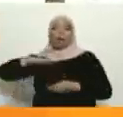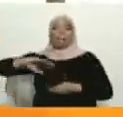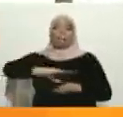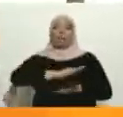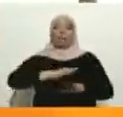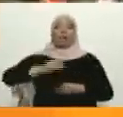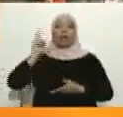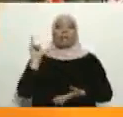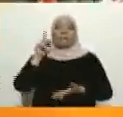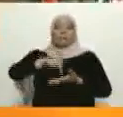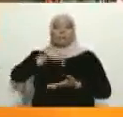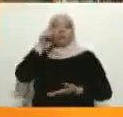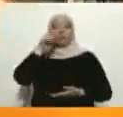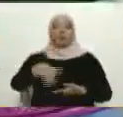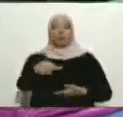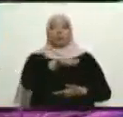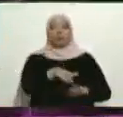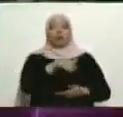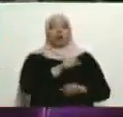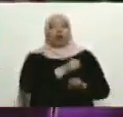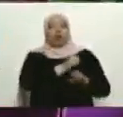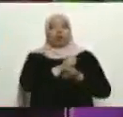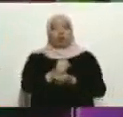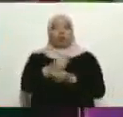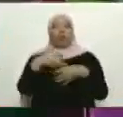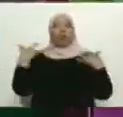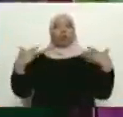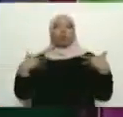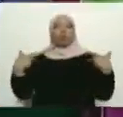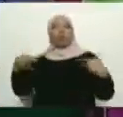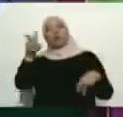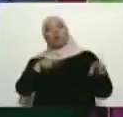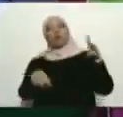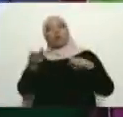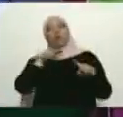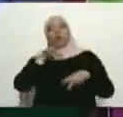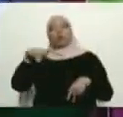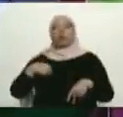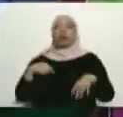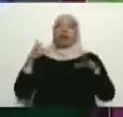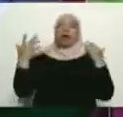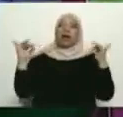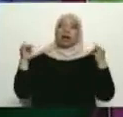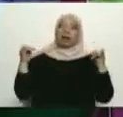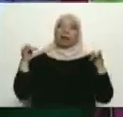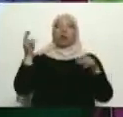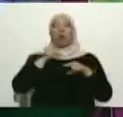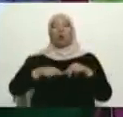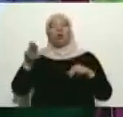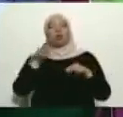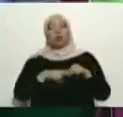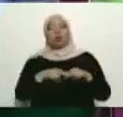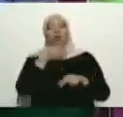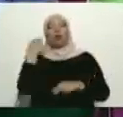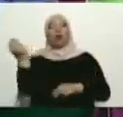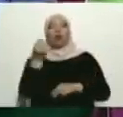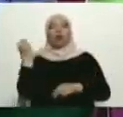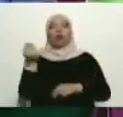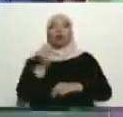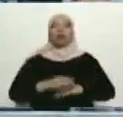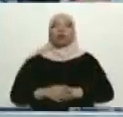el pueblo con ese amor y con esa alegría disfrutando los carnavales los niños la juventud